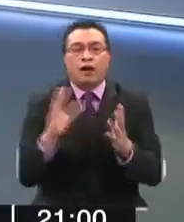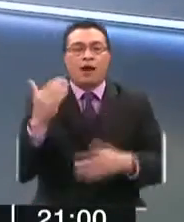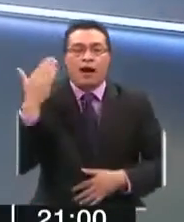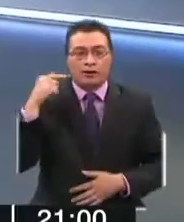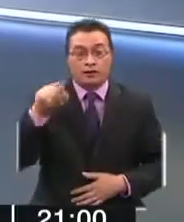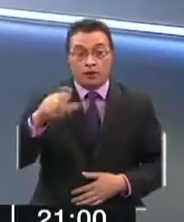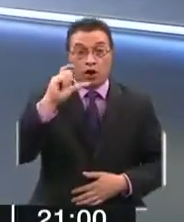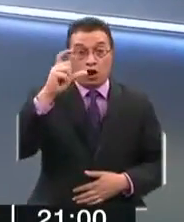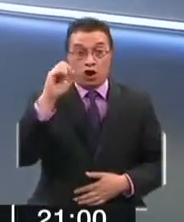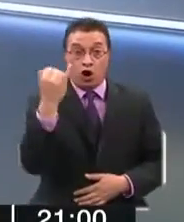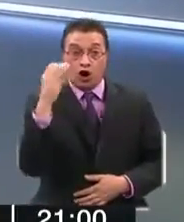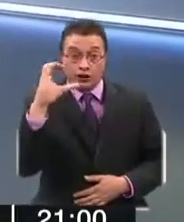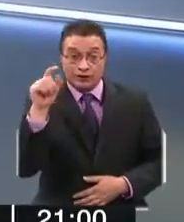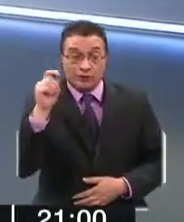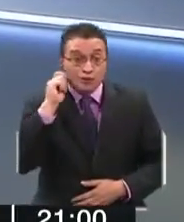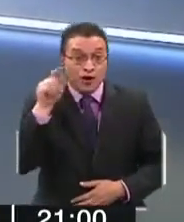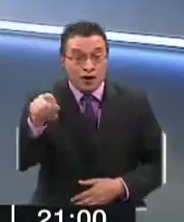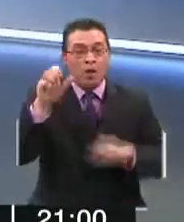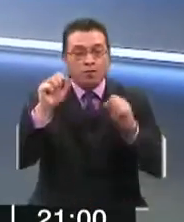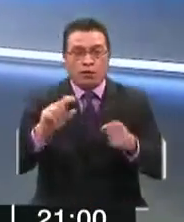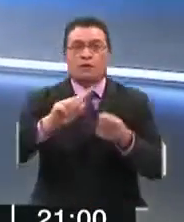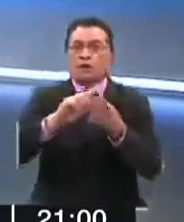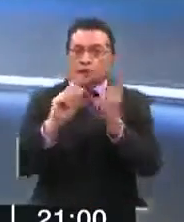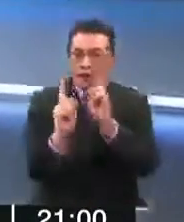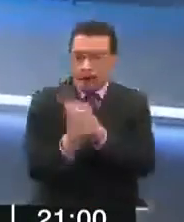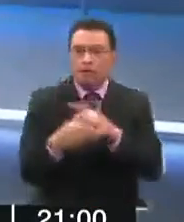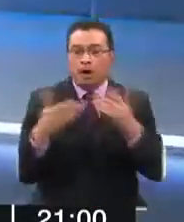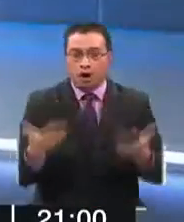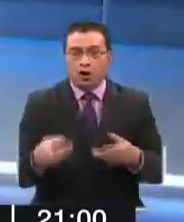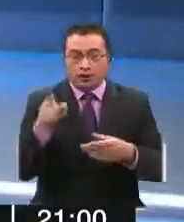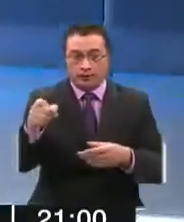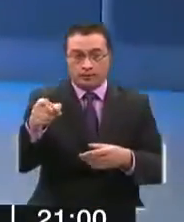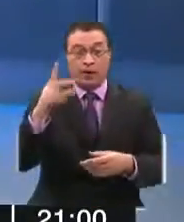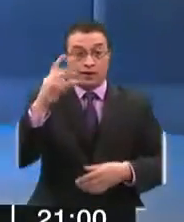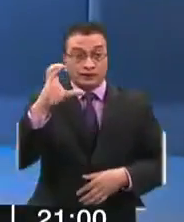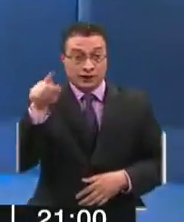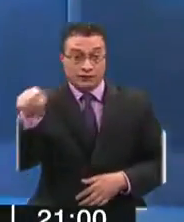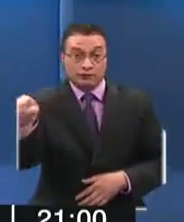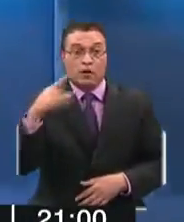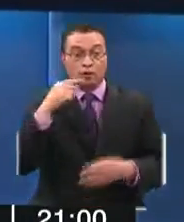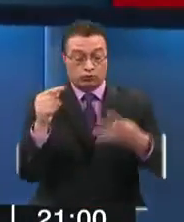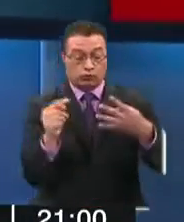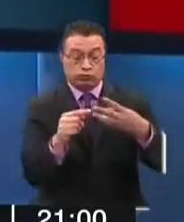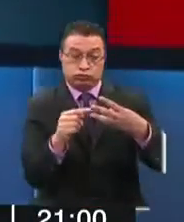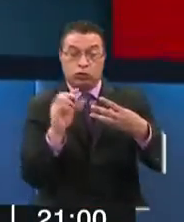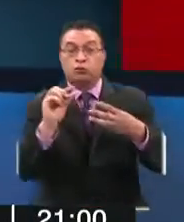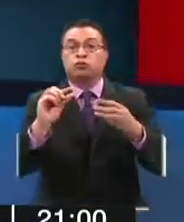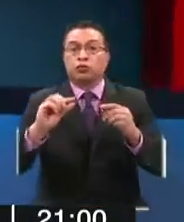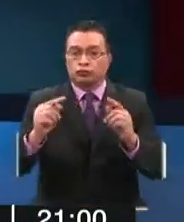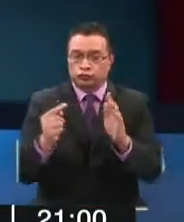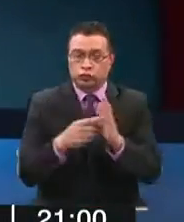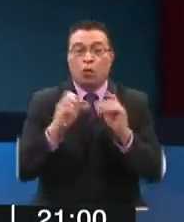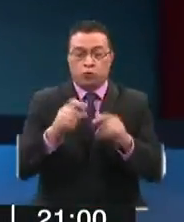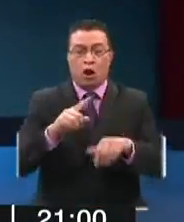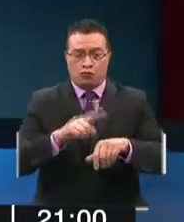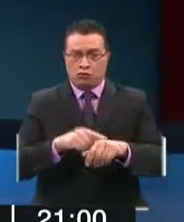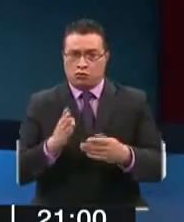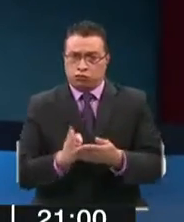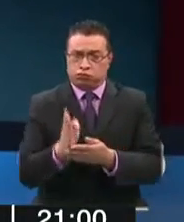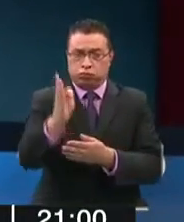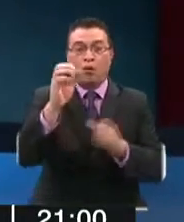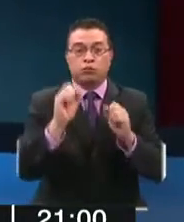Goich podría llegar a cambiar el panorama en el oficialismo. Si bien el falangista apenas aparece en las encuestas, tiene espacio para crecer. Su